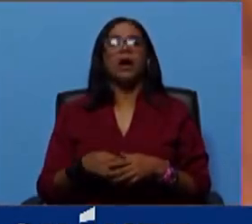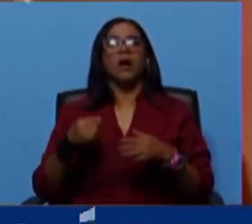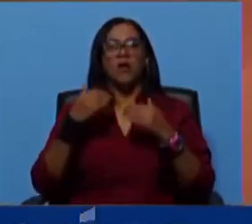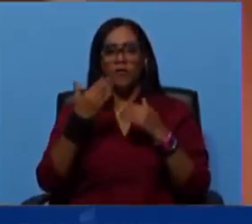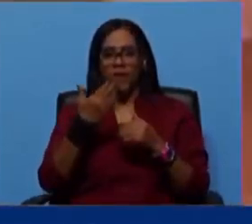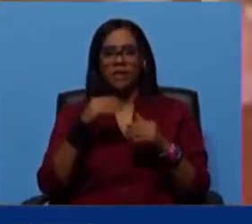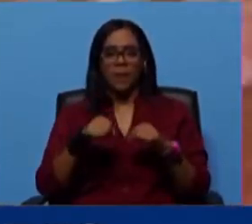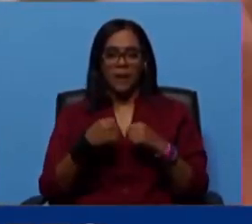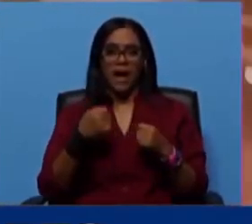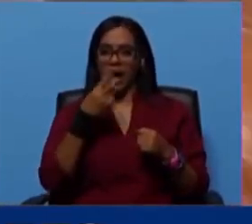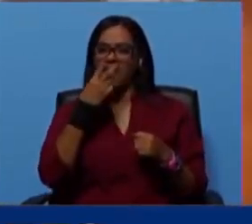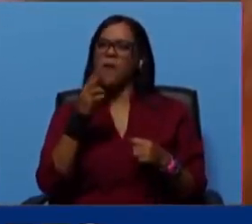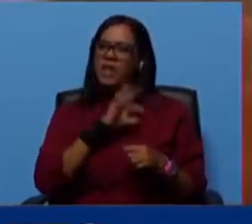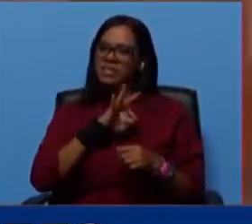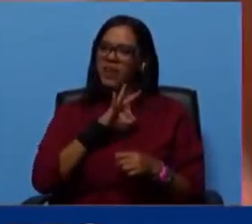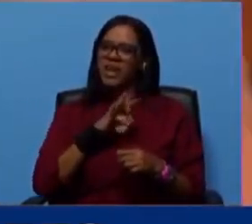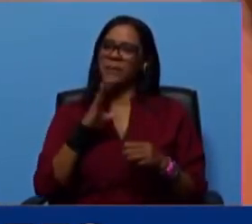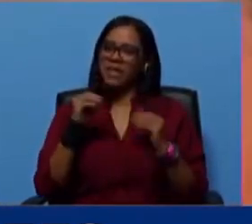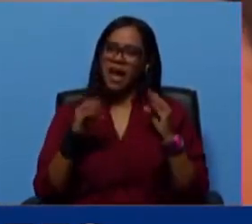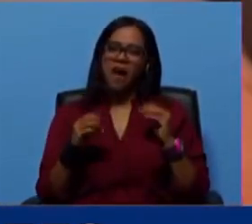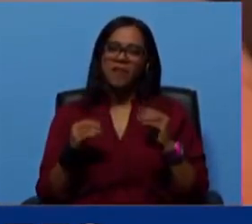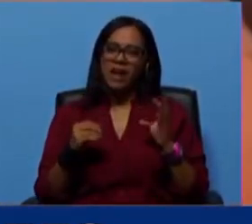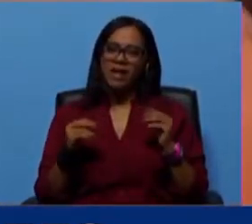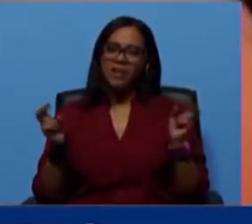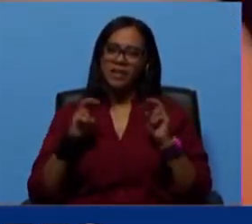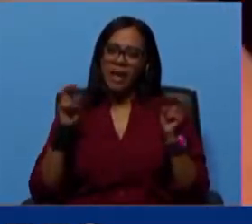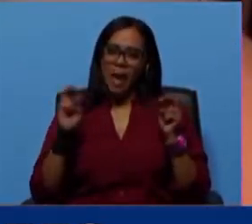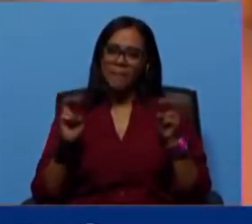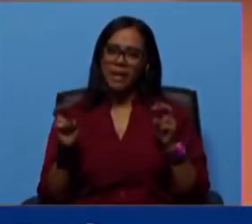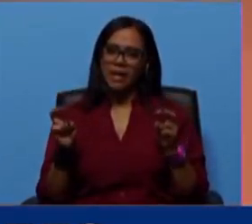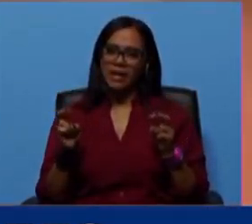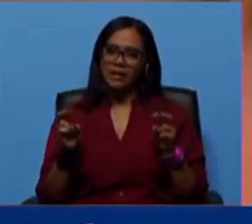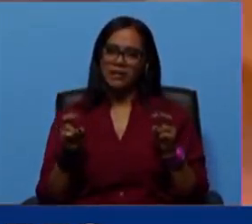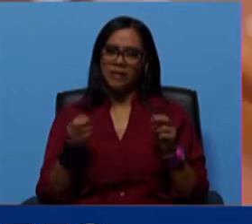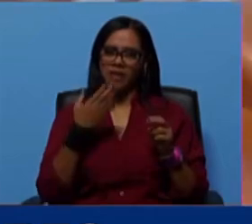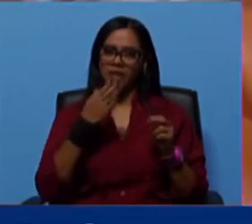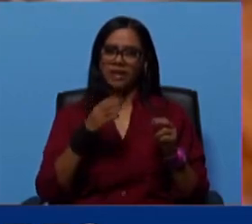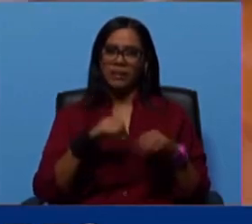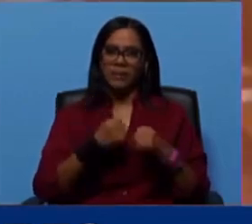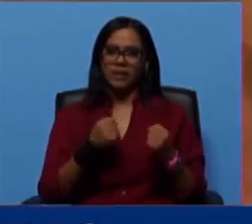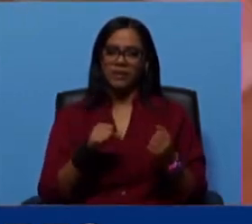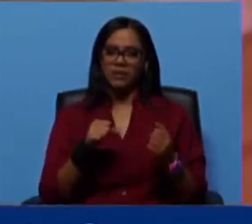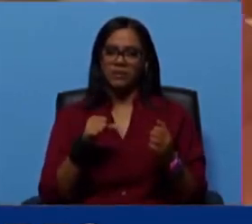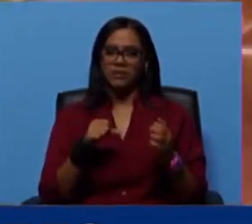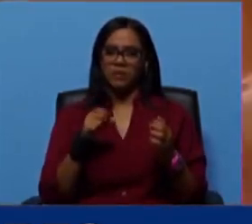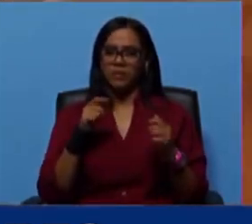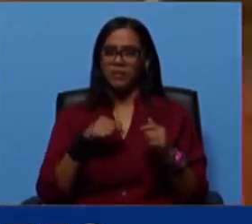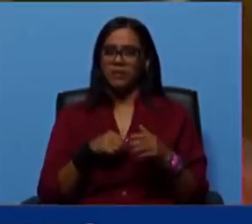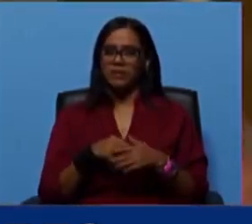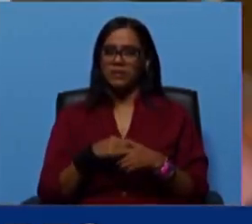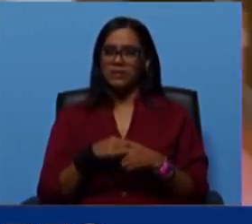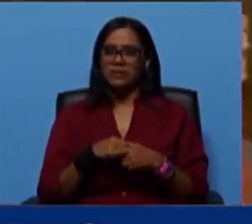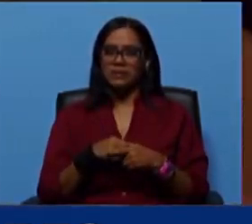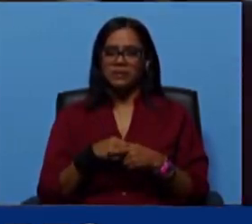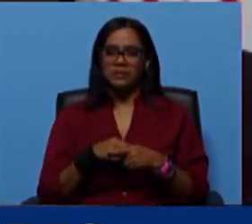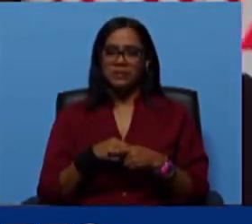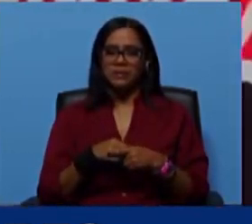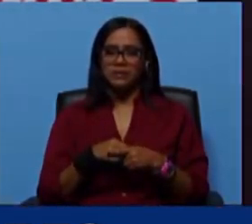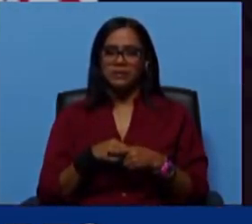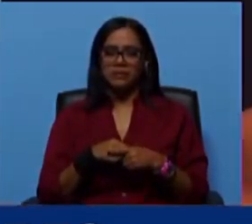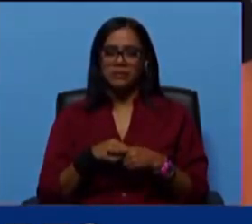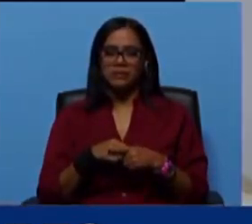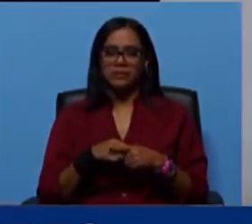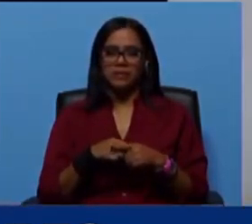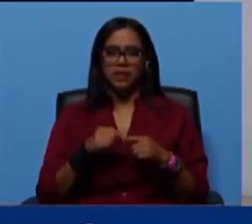Frente Panadero. Yo vi una señora por allá afuera que me estaba hablando del tema del frente Panadero. ¿No está por ahí? Sí, sí está. Ve, uy, ya la vista, con la bolsa de pan